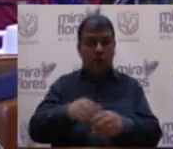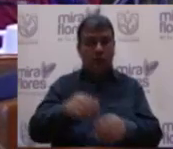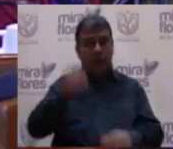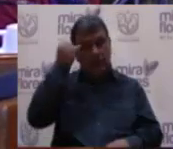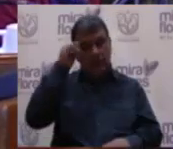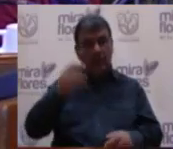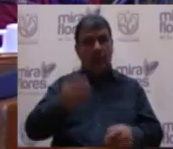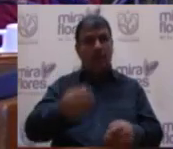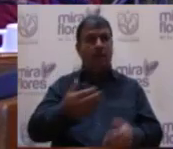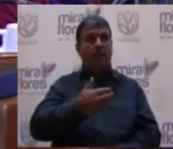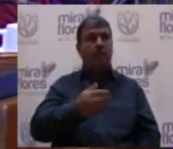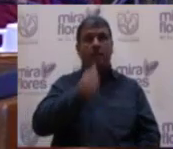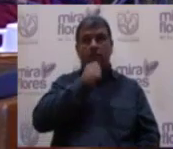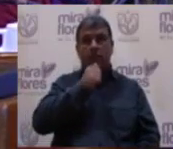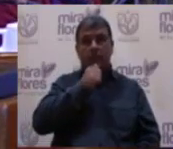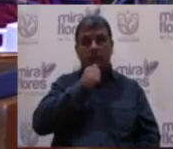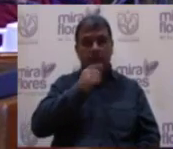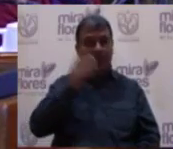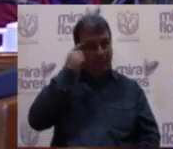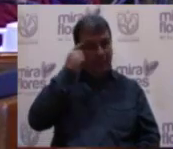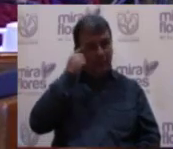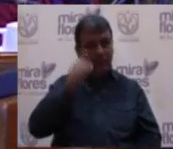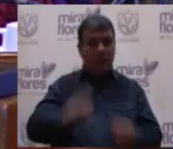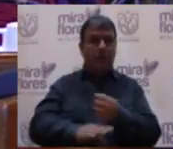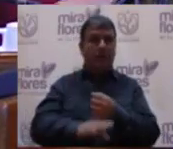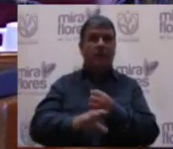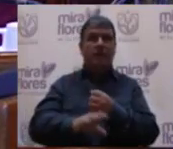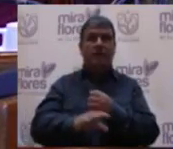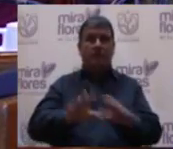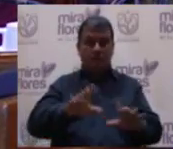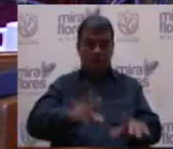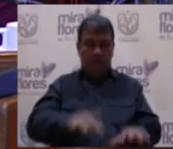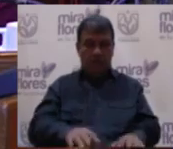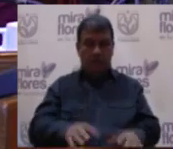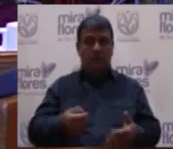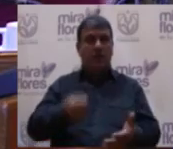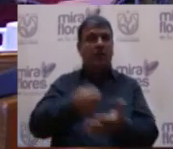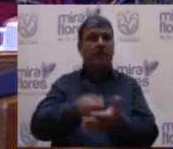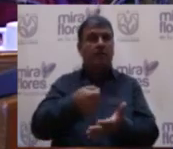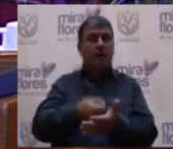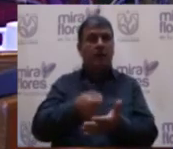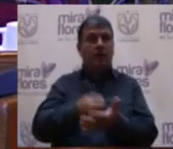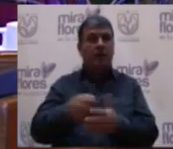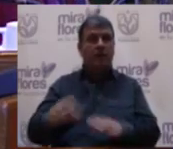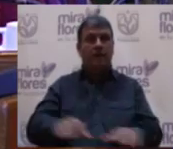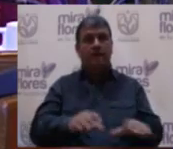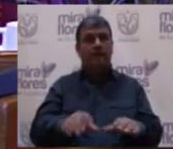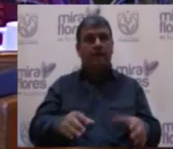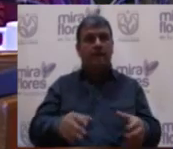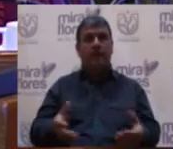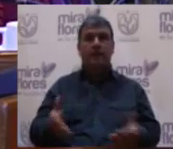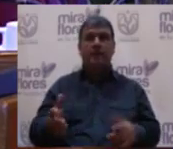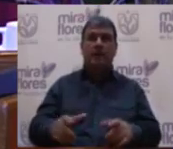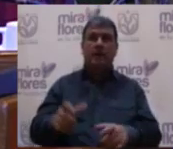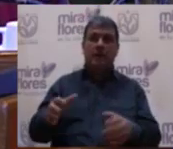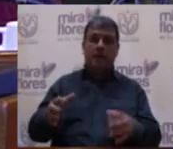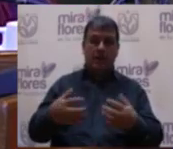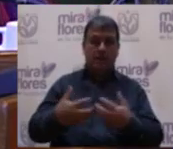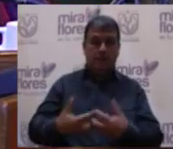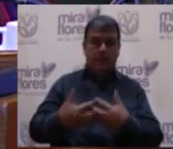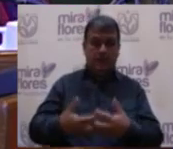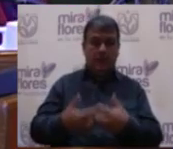iniciativa privada, considero que en las bases se establece que el pago que va a hacer el concesionario, el que va